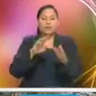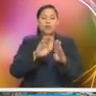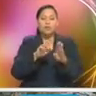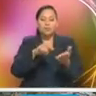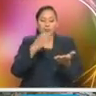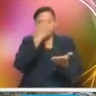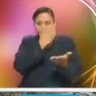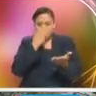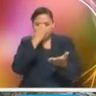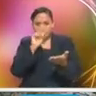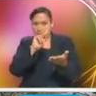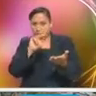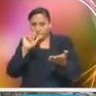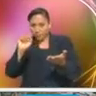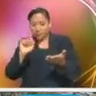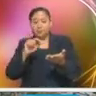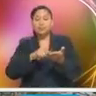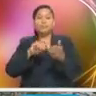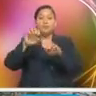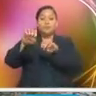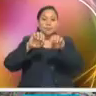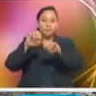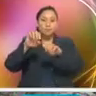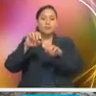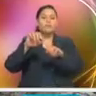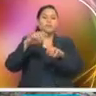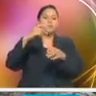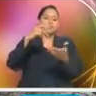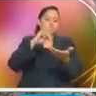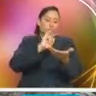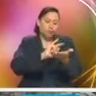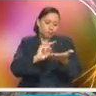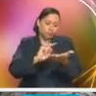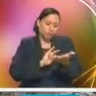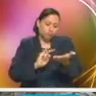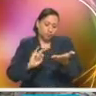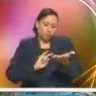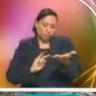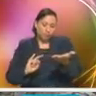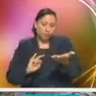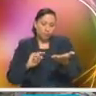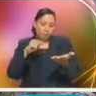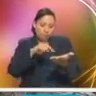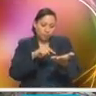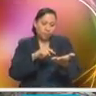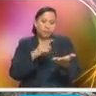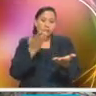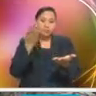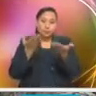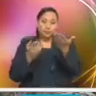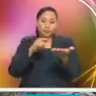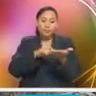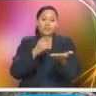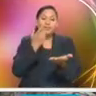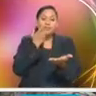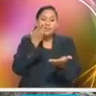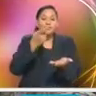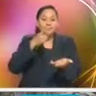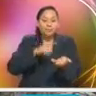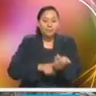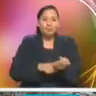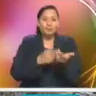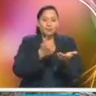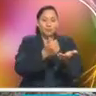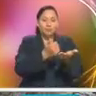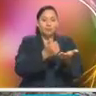diagnóstico, que según la compañía de que se trate o que sea la desarrolladora de la aplicación, tiene como función ayudar